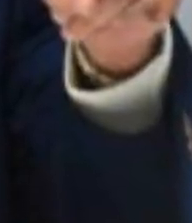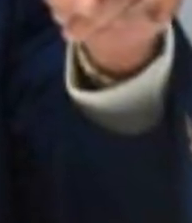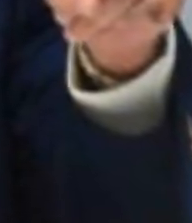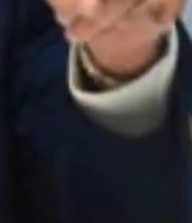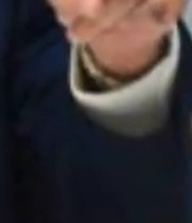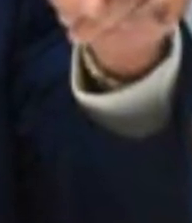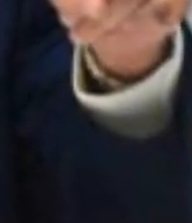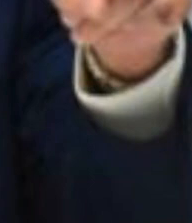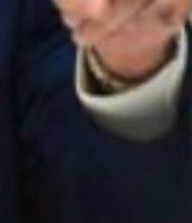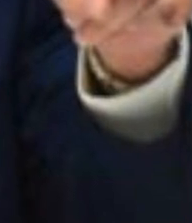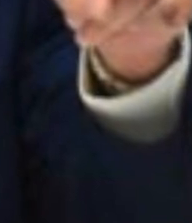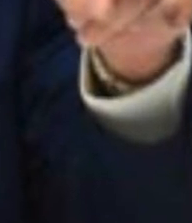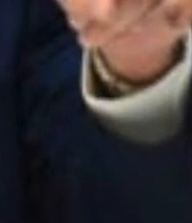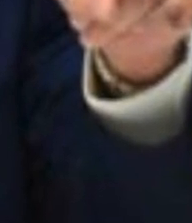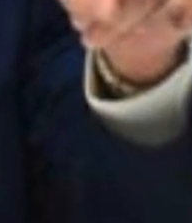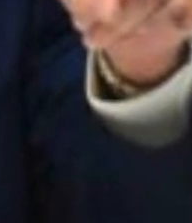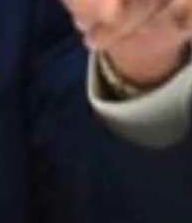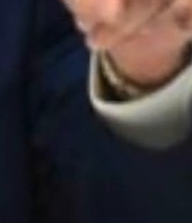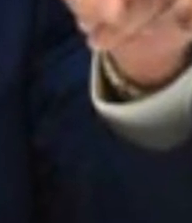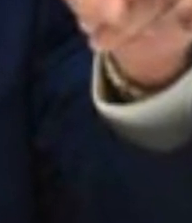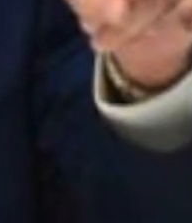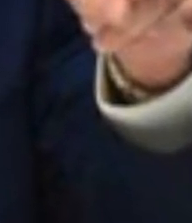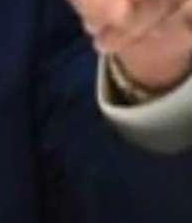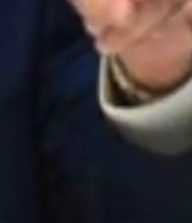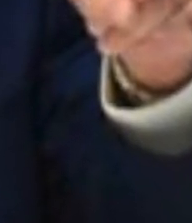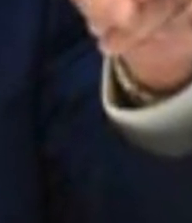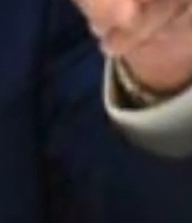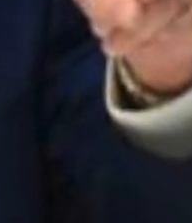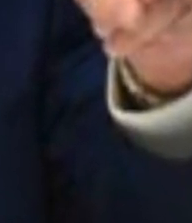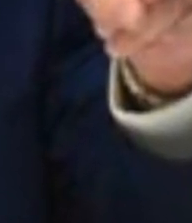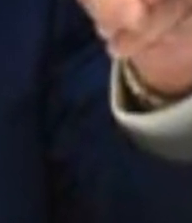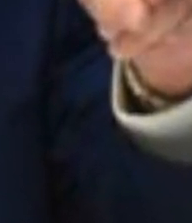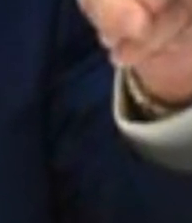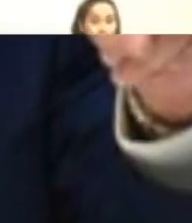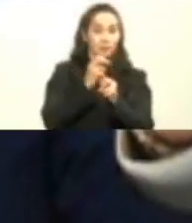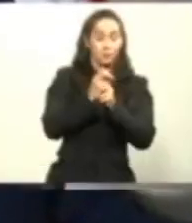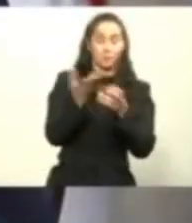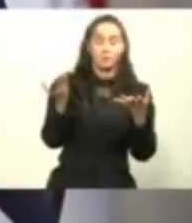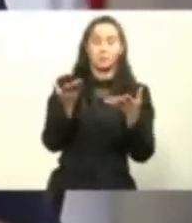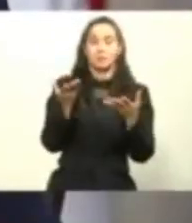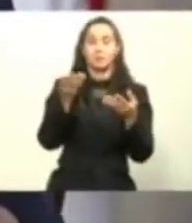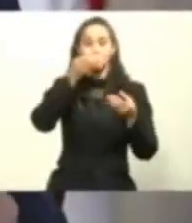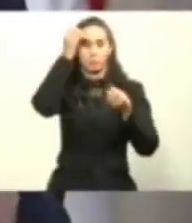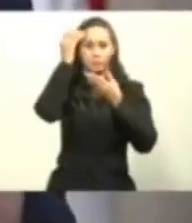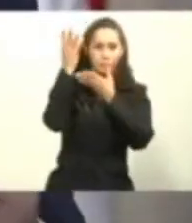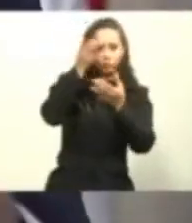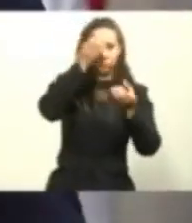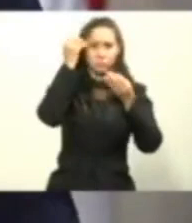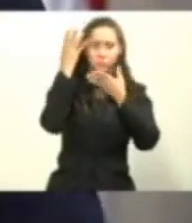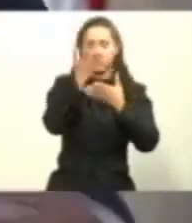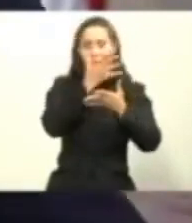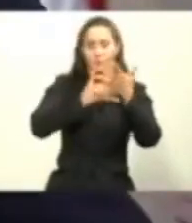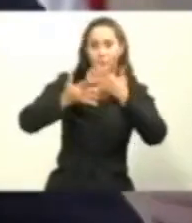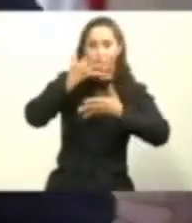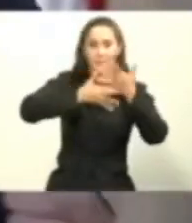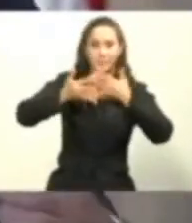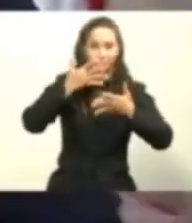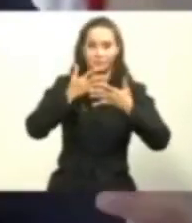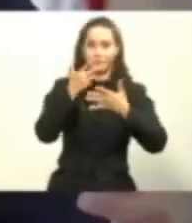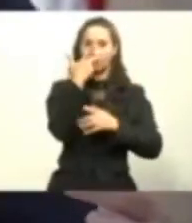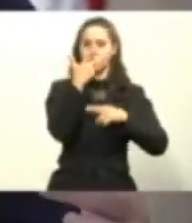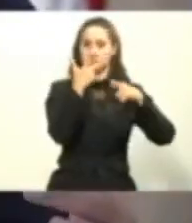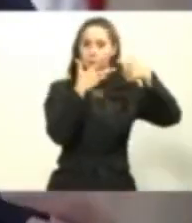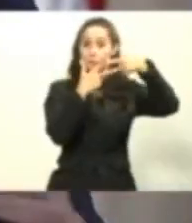en este gobierno. Aseguró que el abuso de poder no será permitido en su gobierno. Entre otras declaraciones que